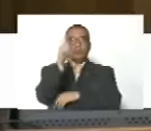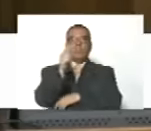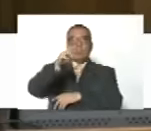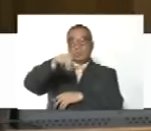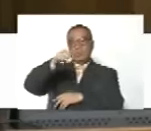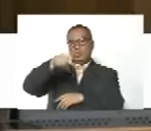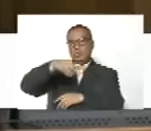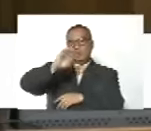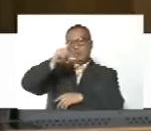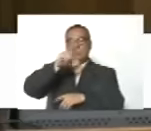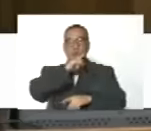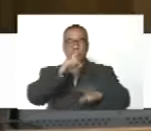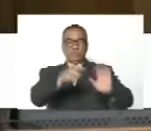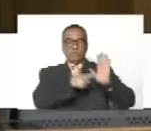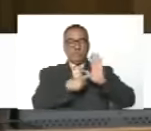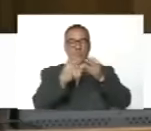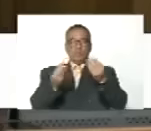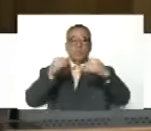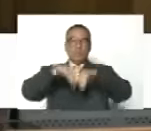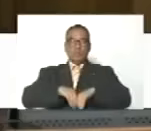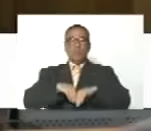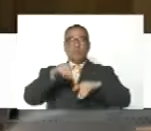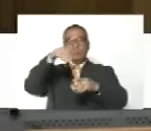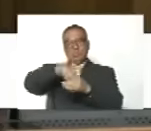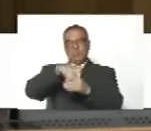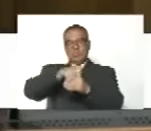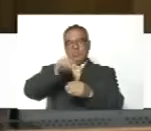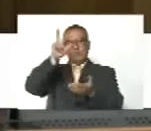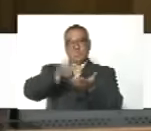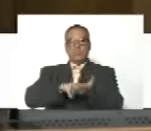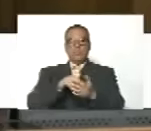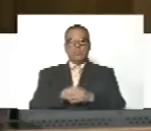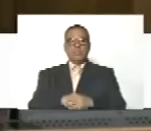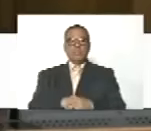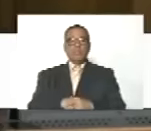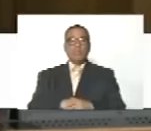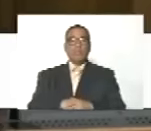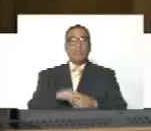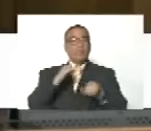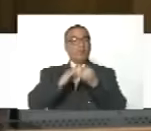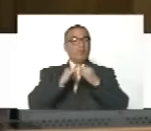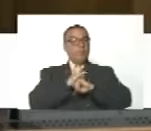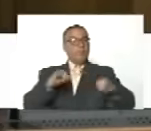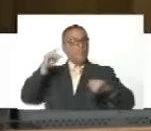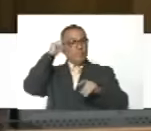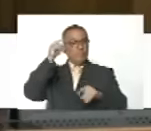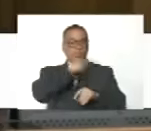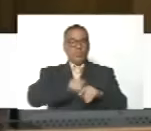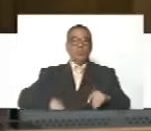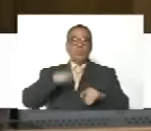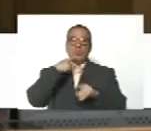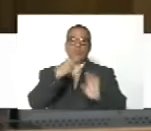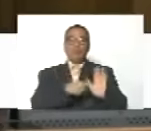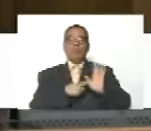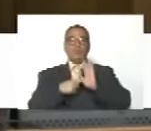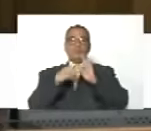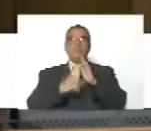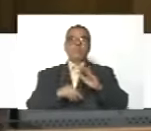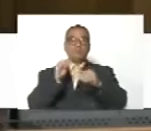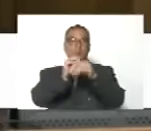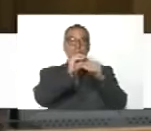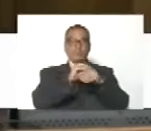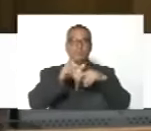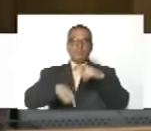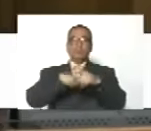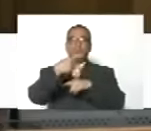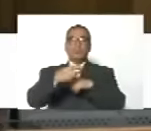Manuel Hernández presentó el proyecto de acuerdo. Sometido a votación, resultó aprobado. Agotada la agenda del día, el presidente levantó la sesión ordinaria y convocó para